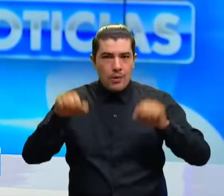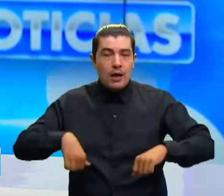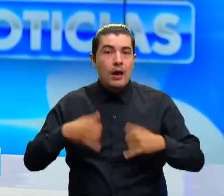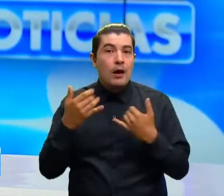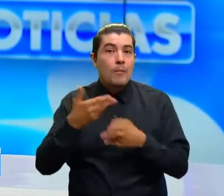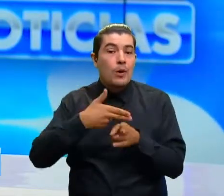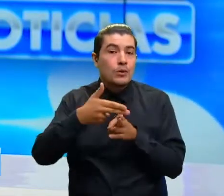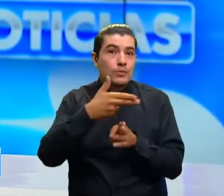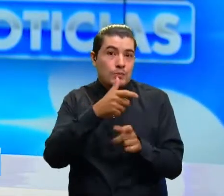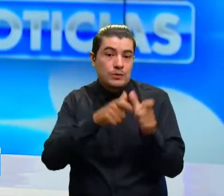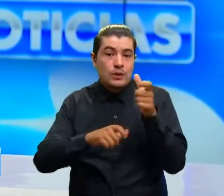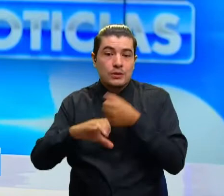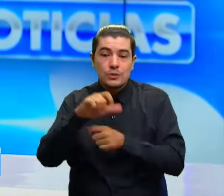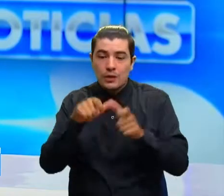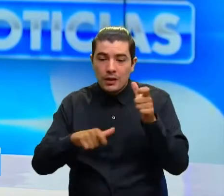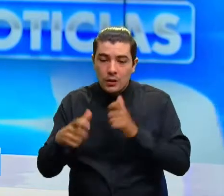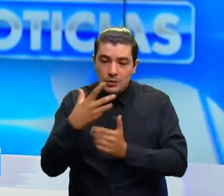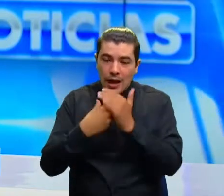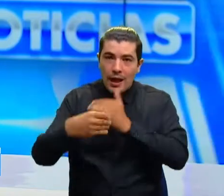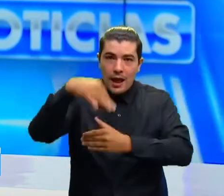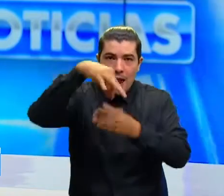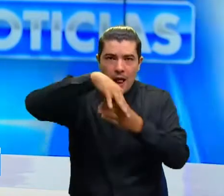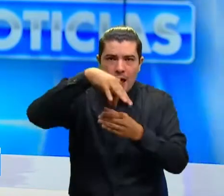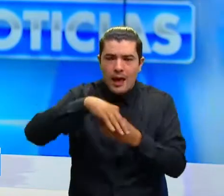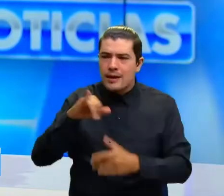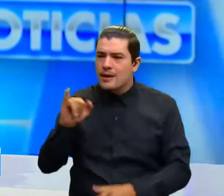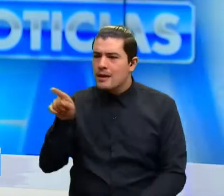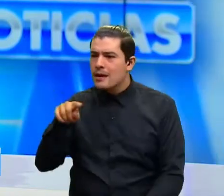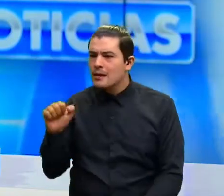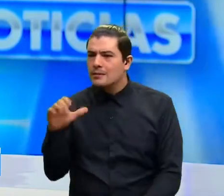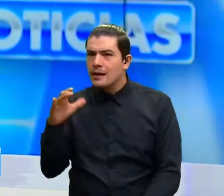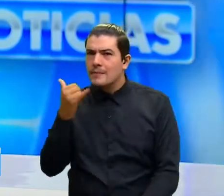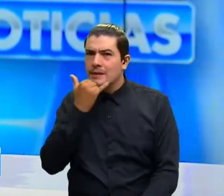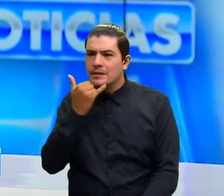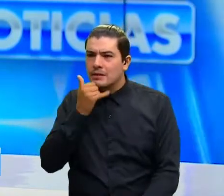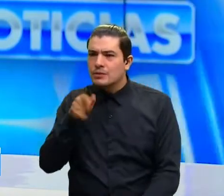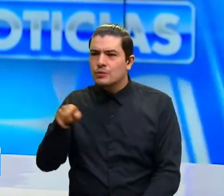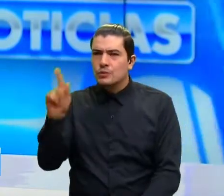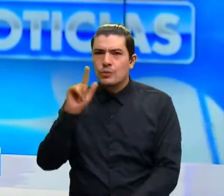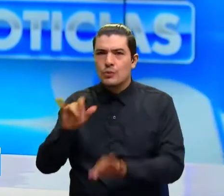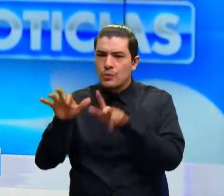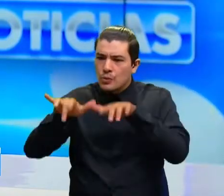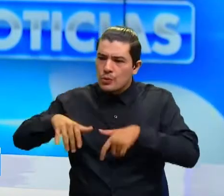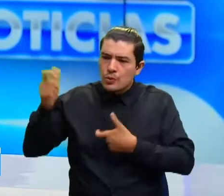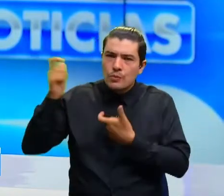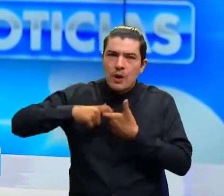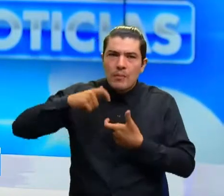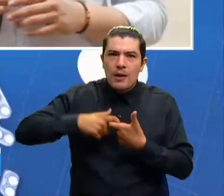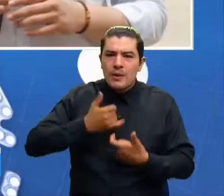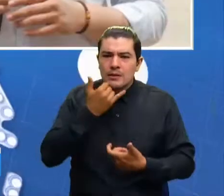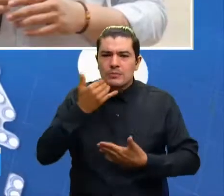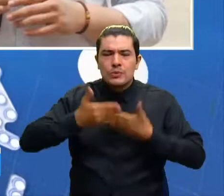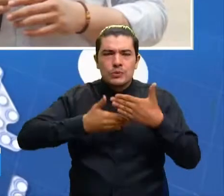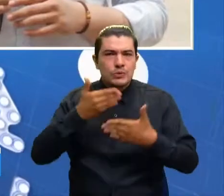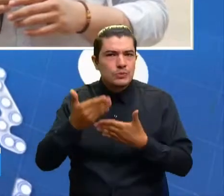urnas a votar. Isaac Meneses, ¿qué viene después de esta comunicación entregada por la registraduría?